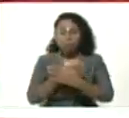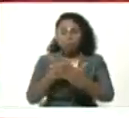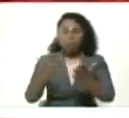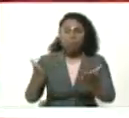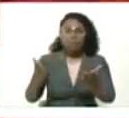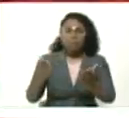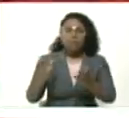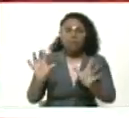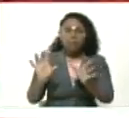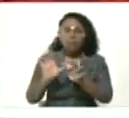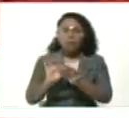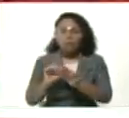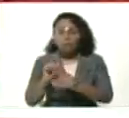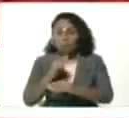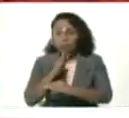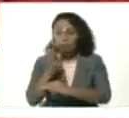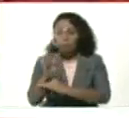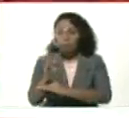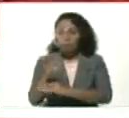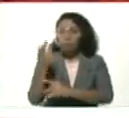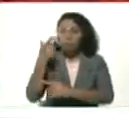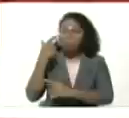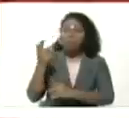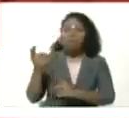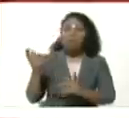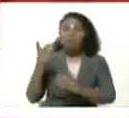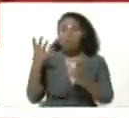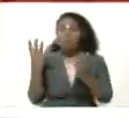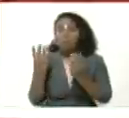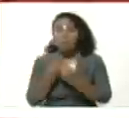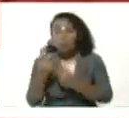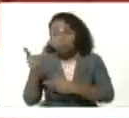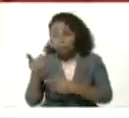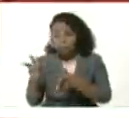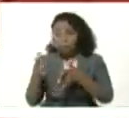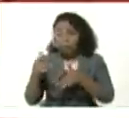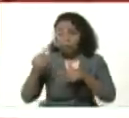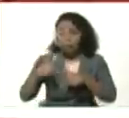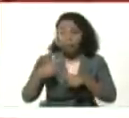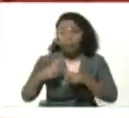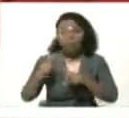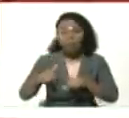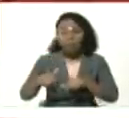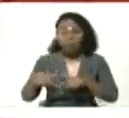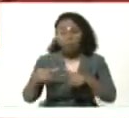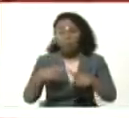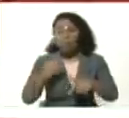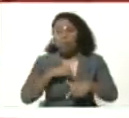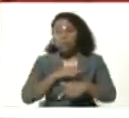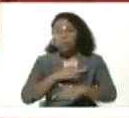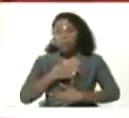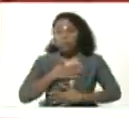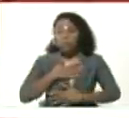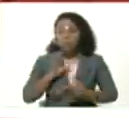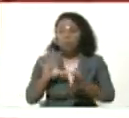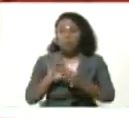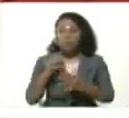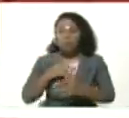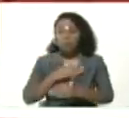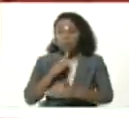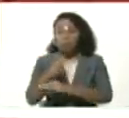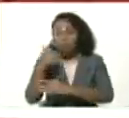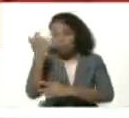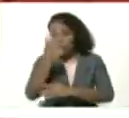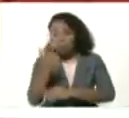a los aliados, ir allá a decir, mira, compañero, compañera, tú ganaste aquí, pero este espacio lo hemos considerado los aliados, y nosotros vamos y damos la